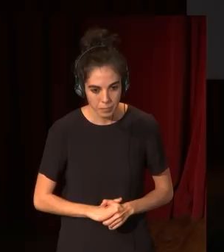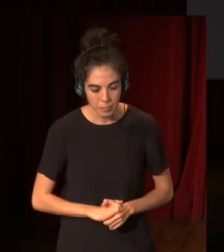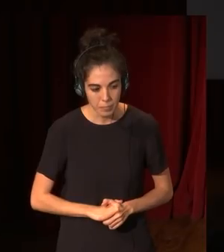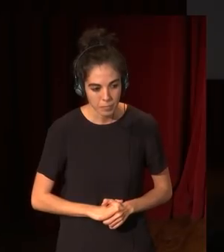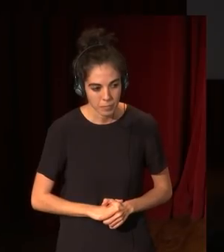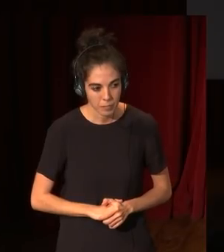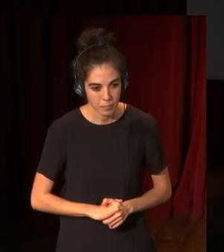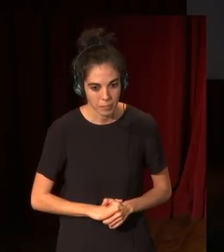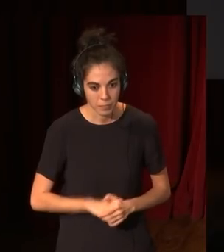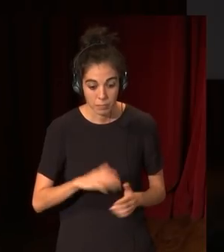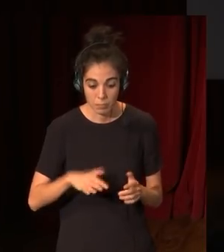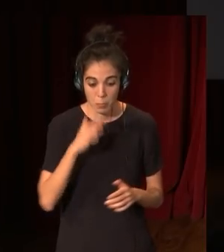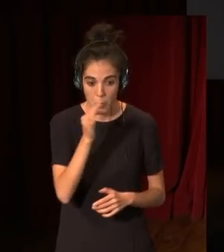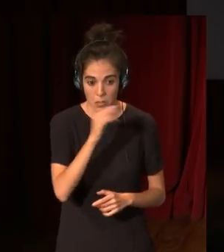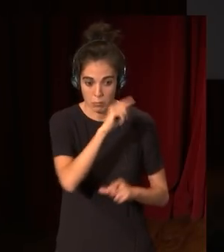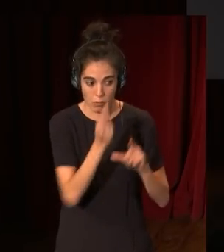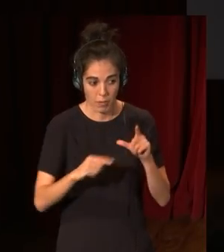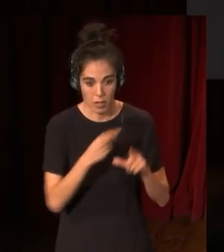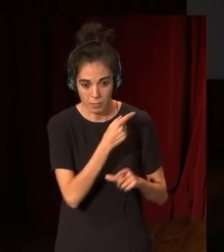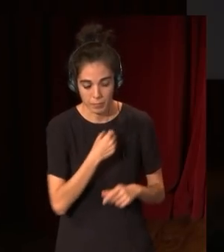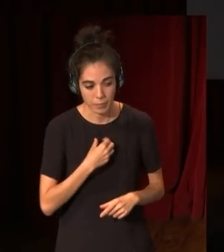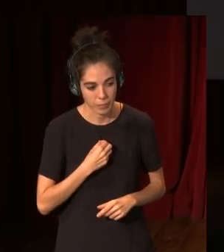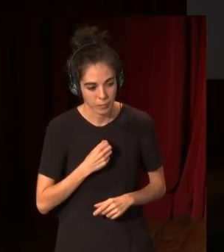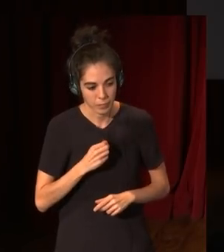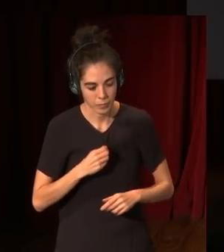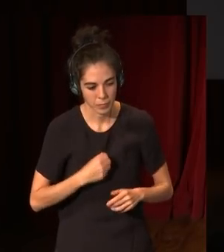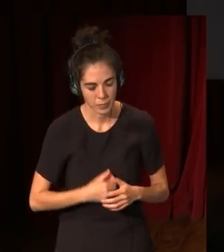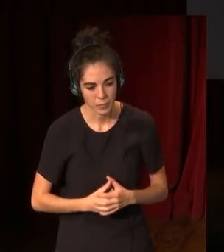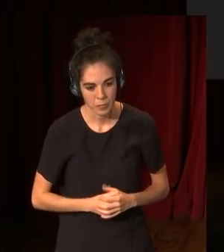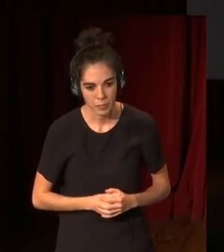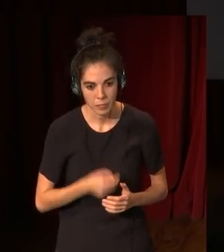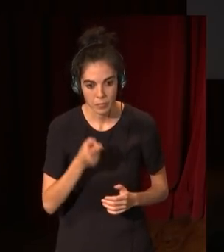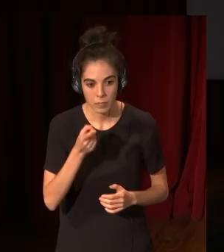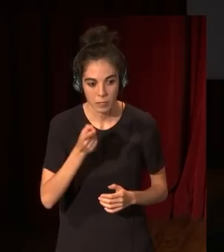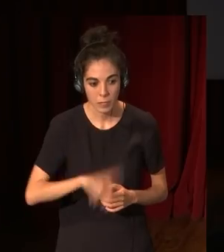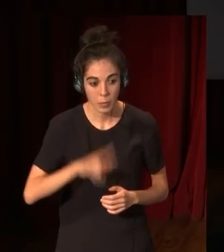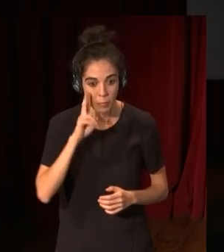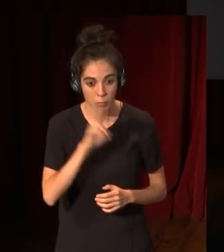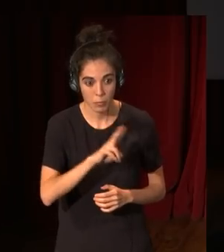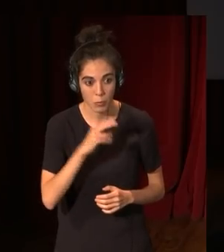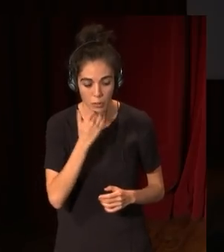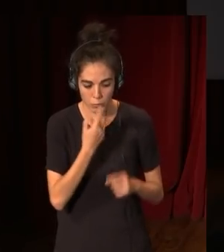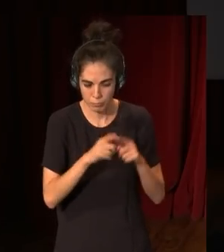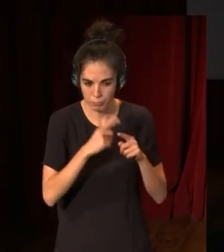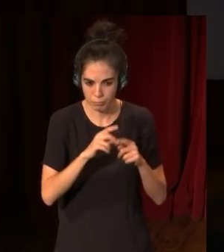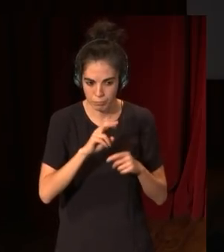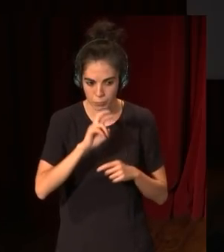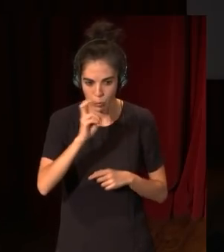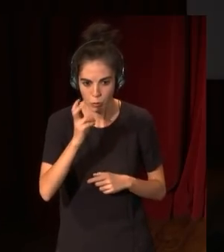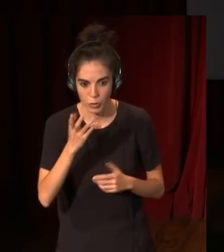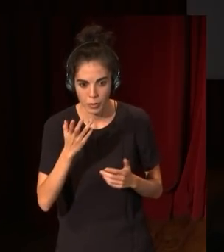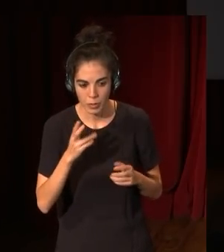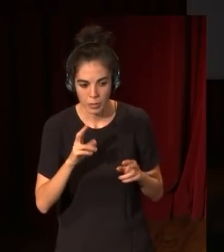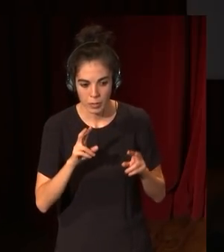además de esta obra nos nos situada ante otro elemento que hace que la